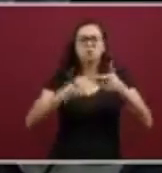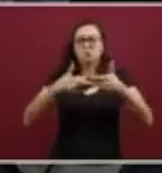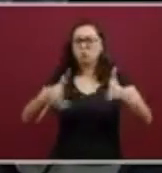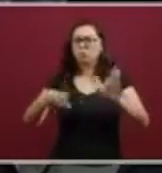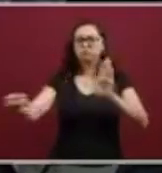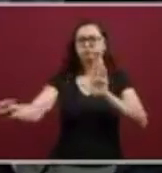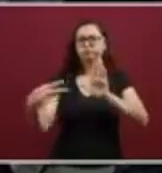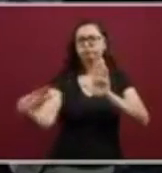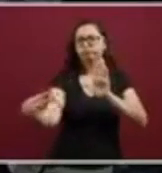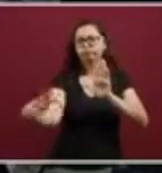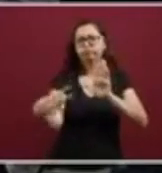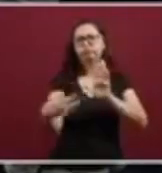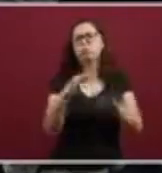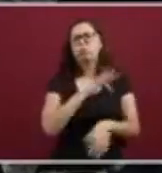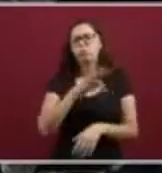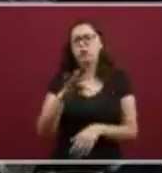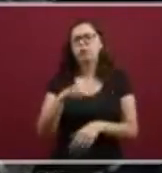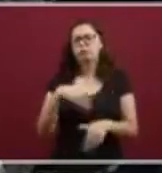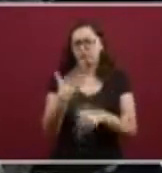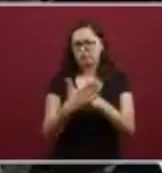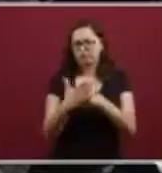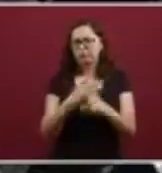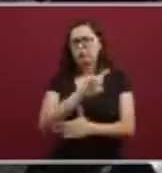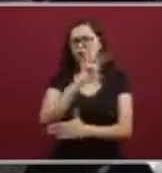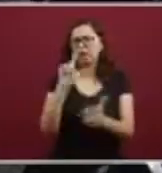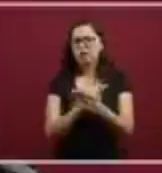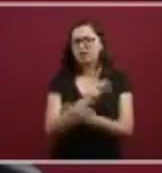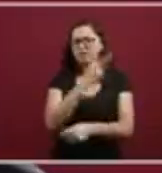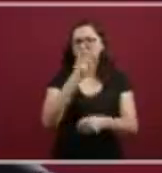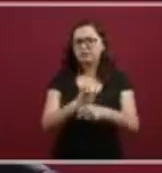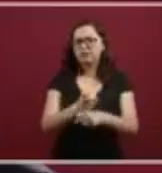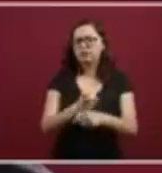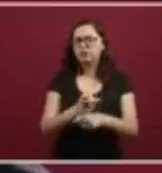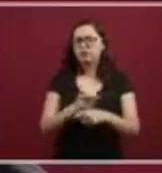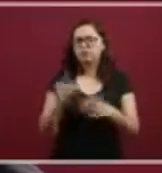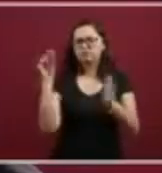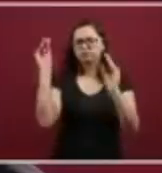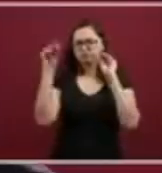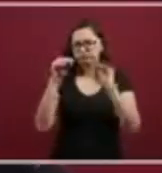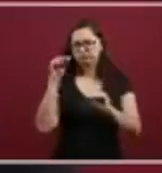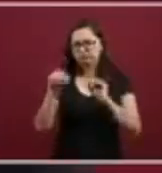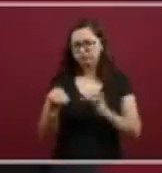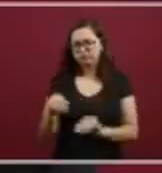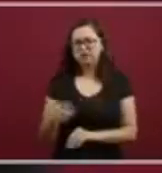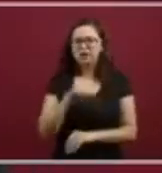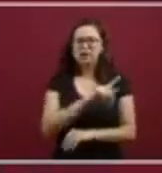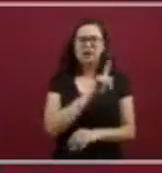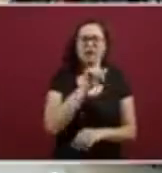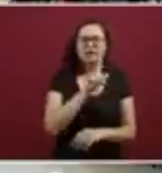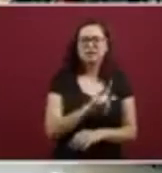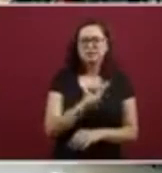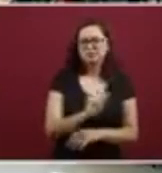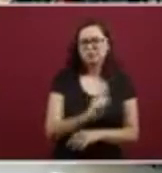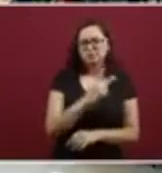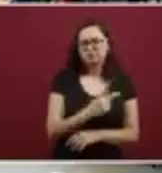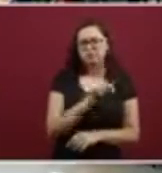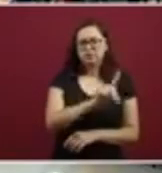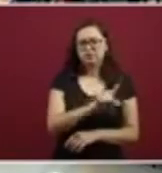a determinar la ley secundaria que va a sustituir a la ley del servicio profesional docente.